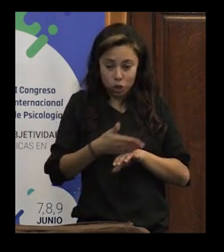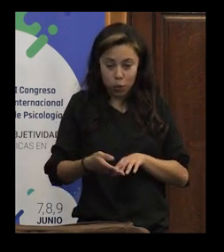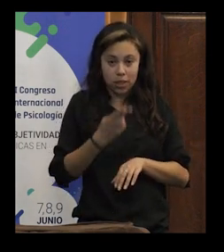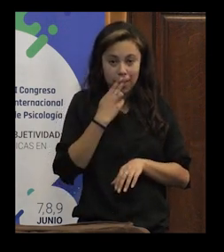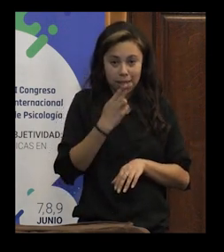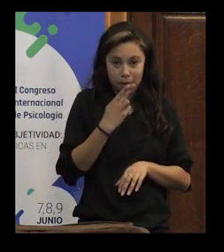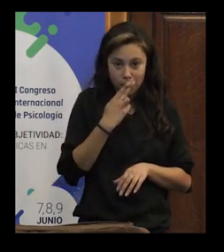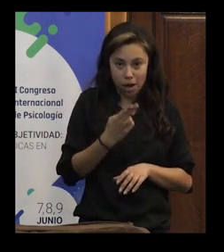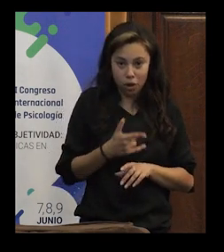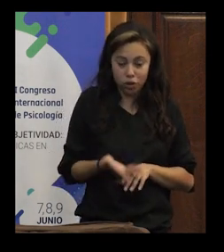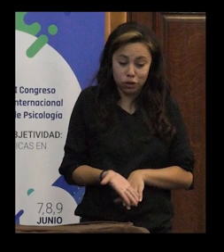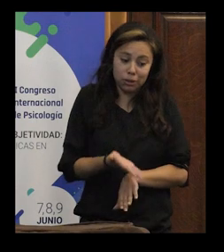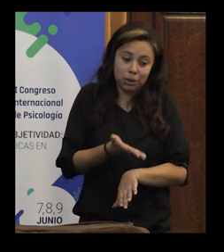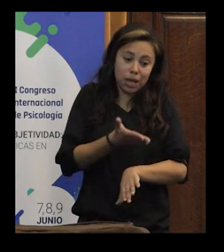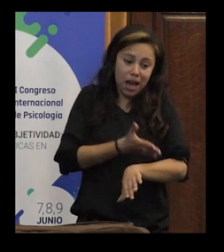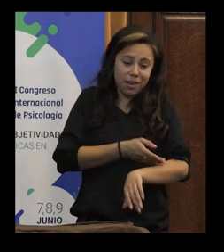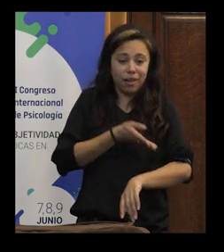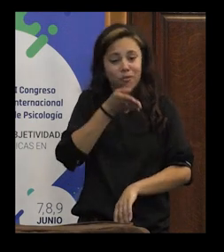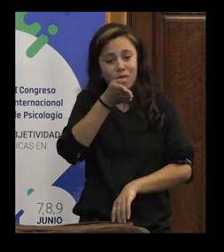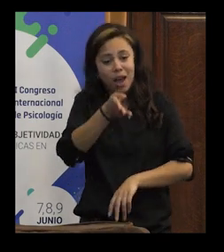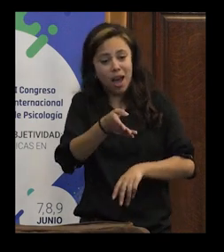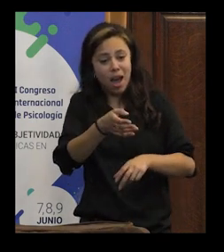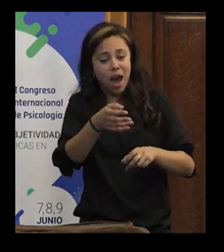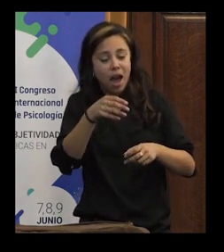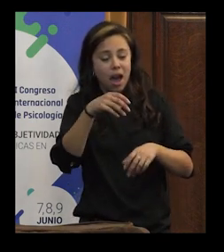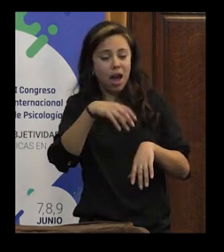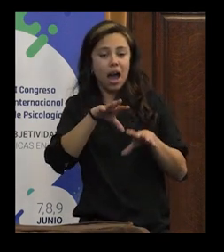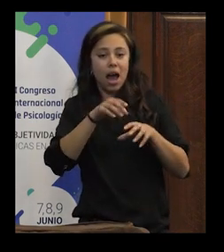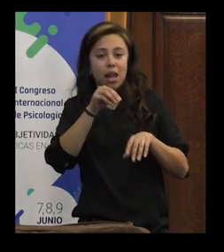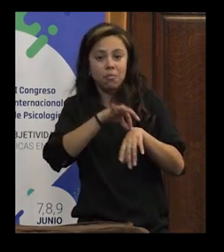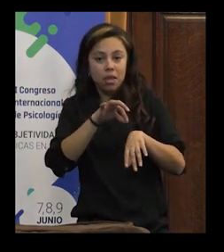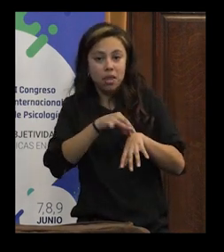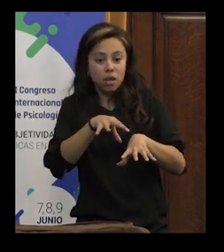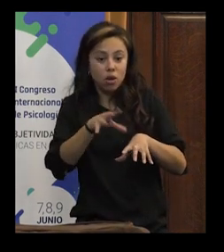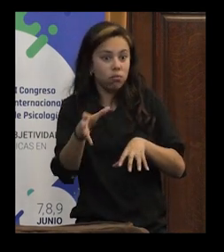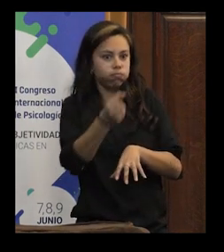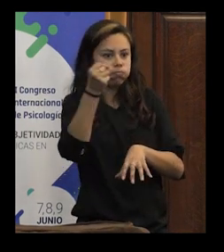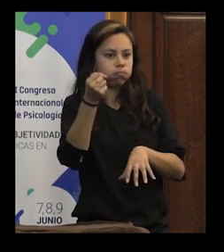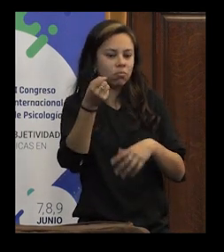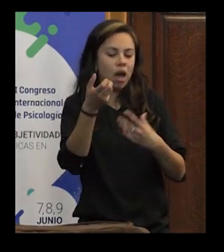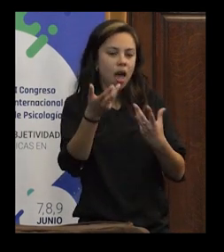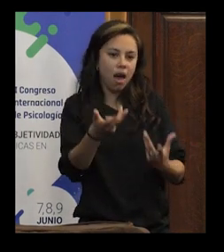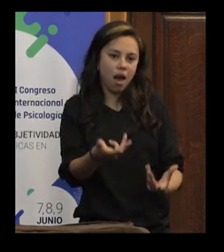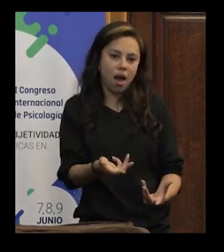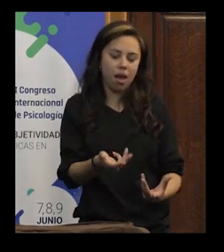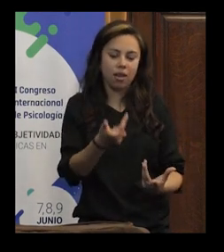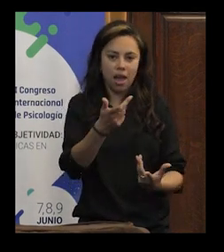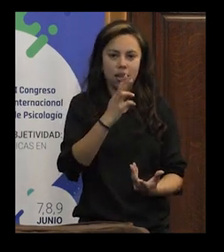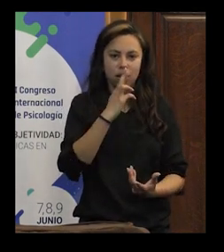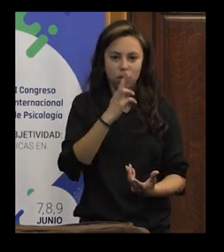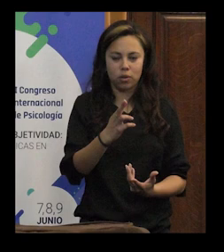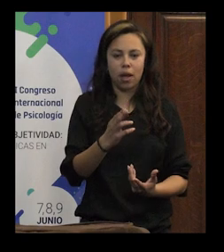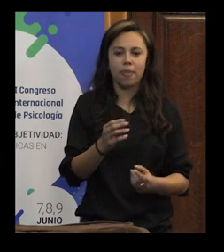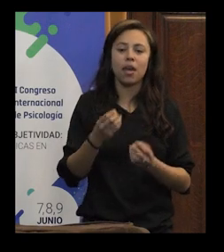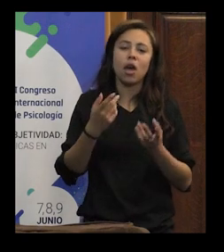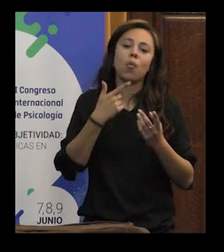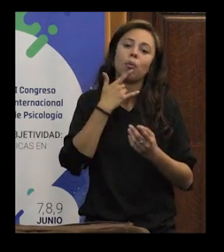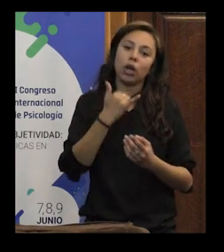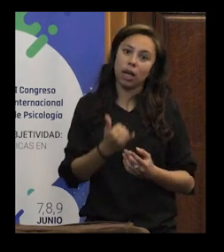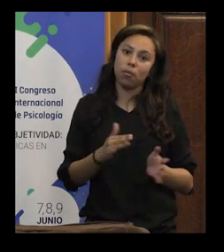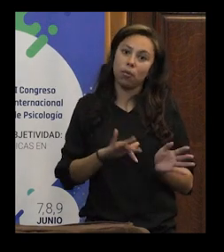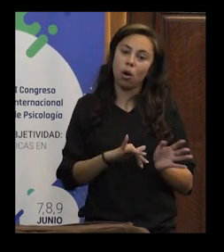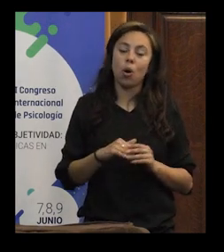como tal. Su alcance puede ser poblacional. Todas las mujeres